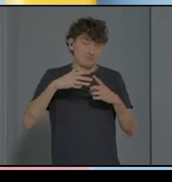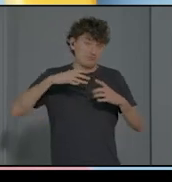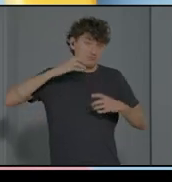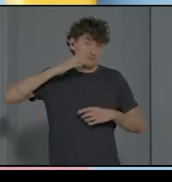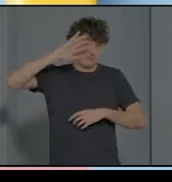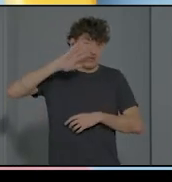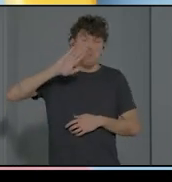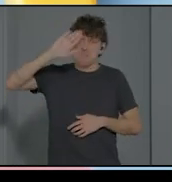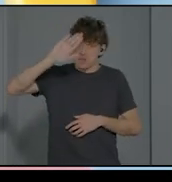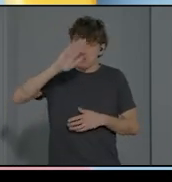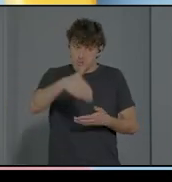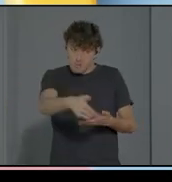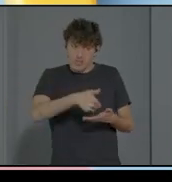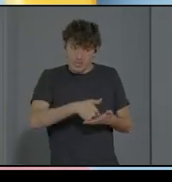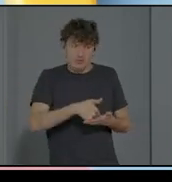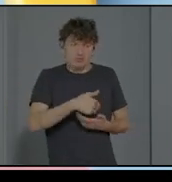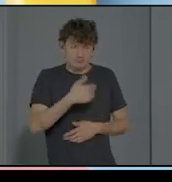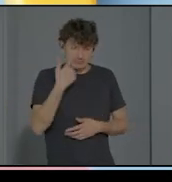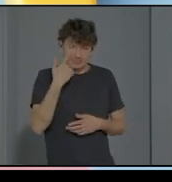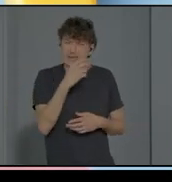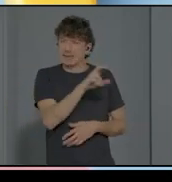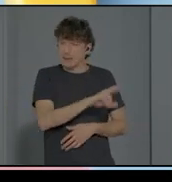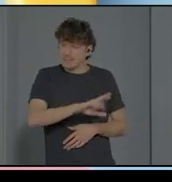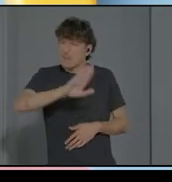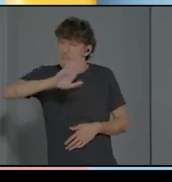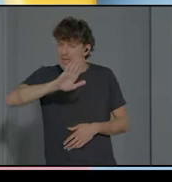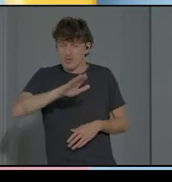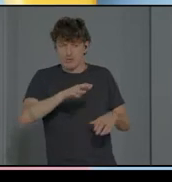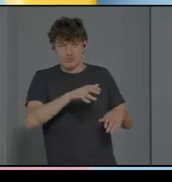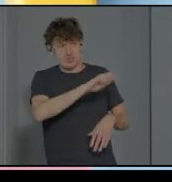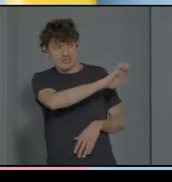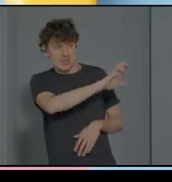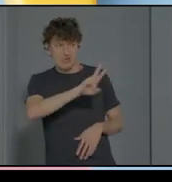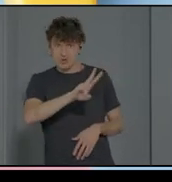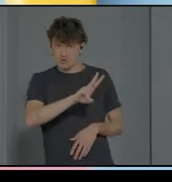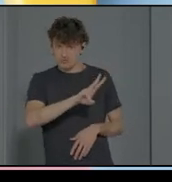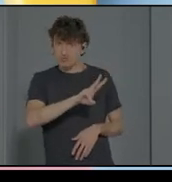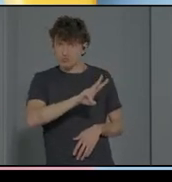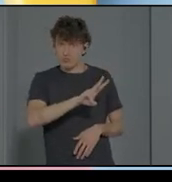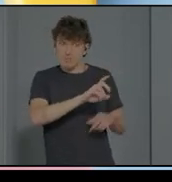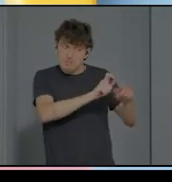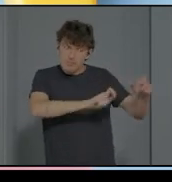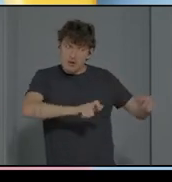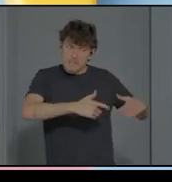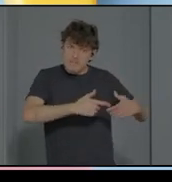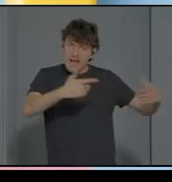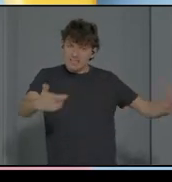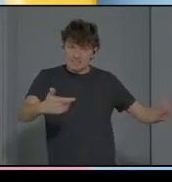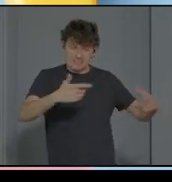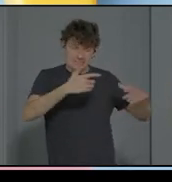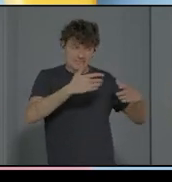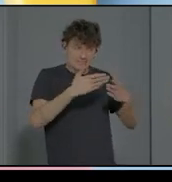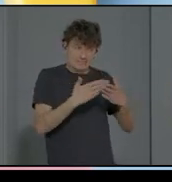ejemplo, con una muestra incluso más amplia, y lo que surgió es exactamente el